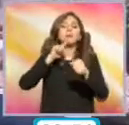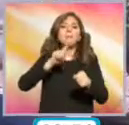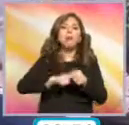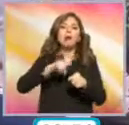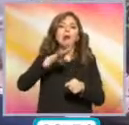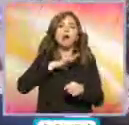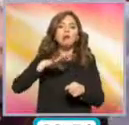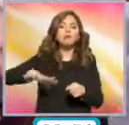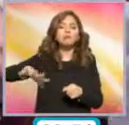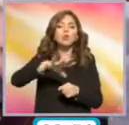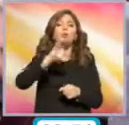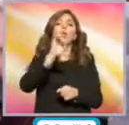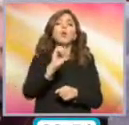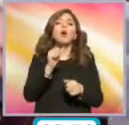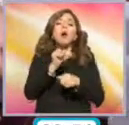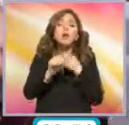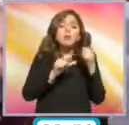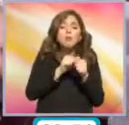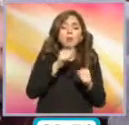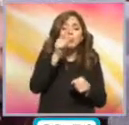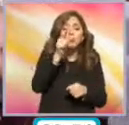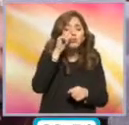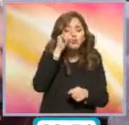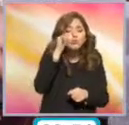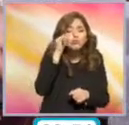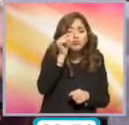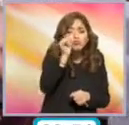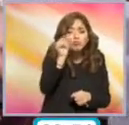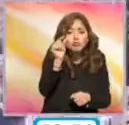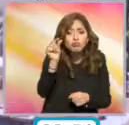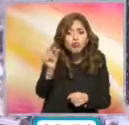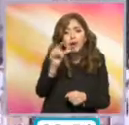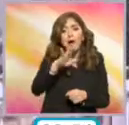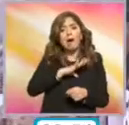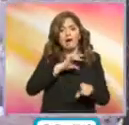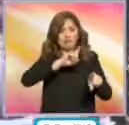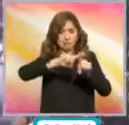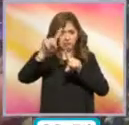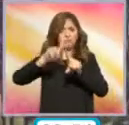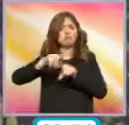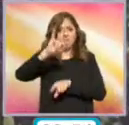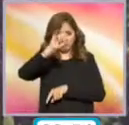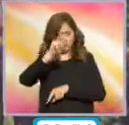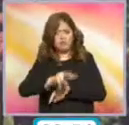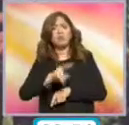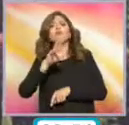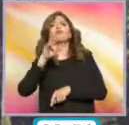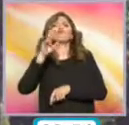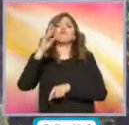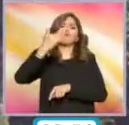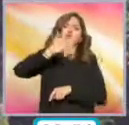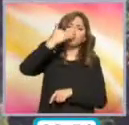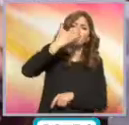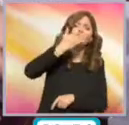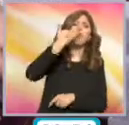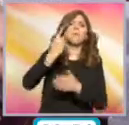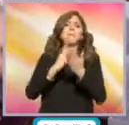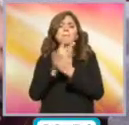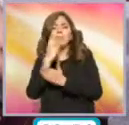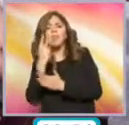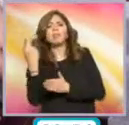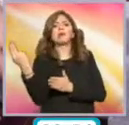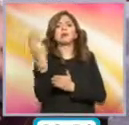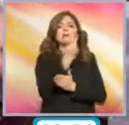por ahí. Y ¿no? animalitos. Claro, o sea. también, sí, por supuesto. Hay muchas variedades, por supuesto, de flores y de plantas en general que necesitan de